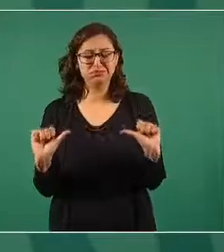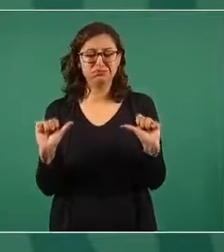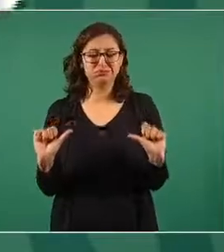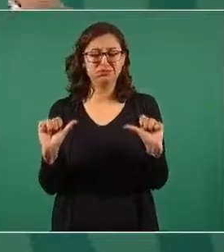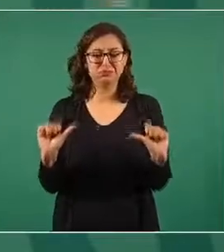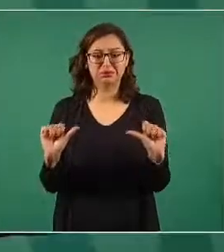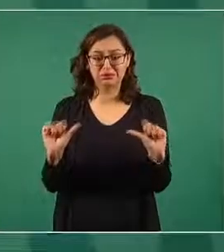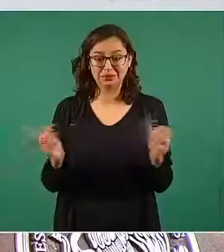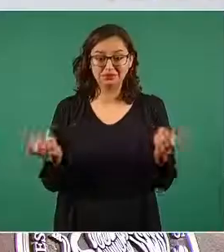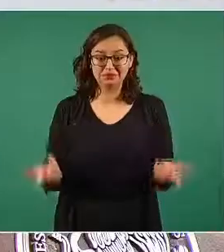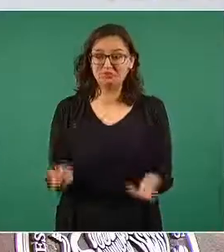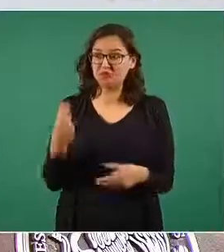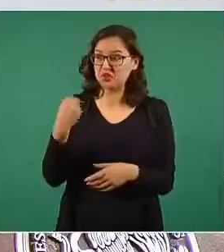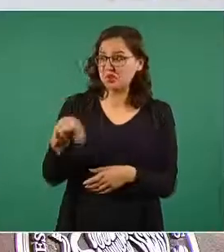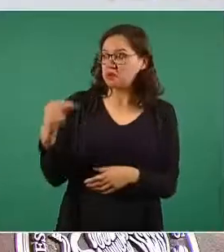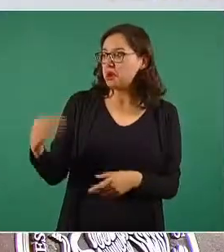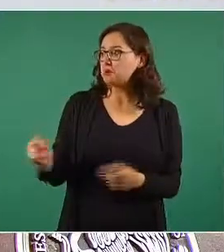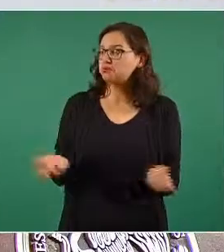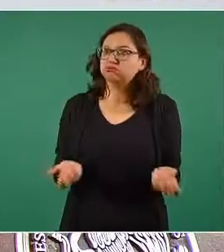en el anonimato.